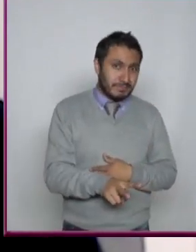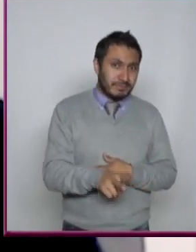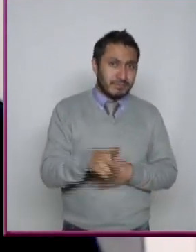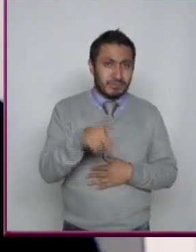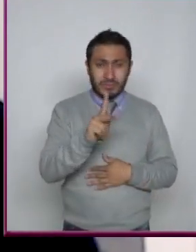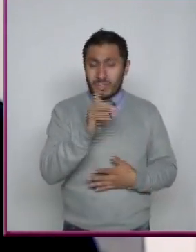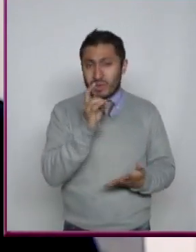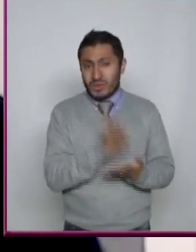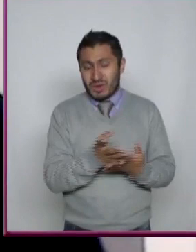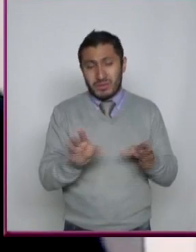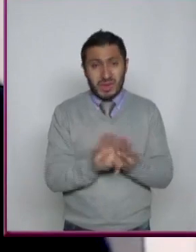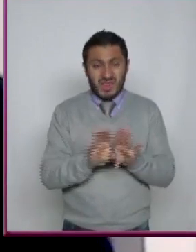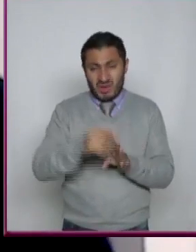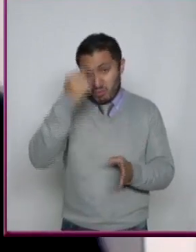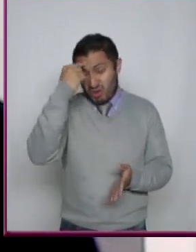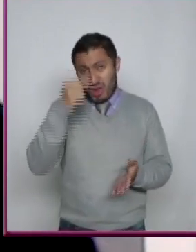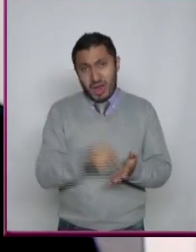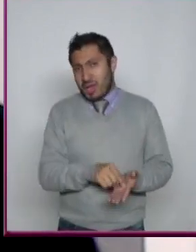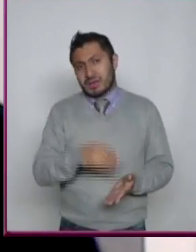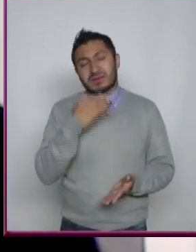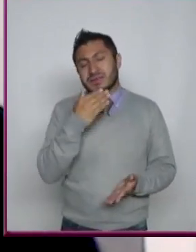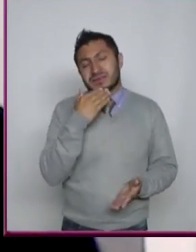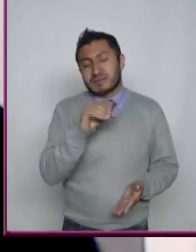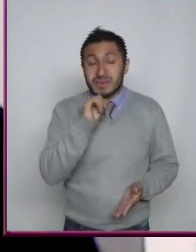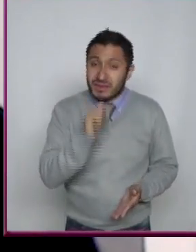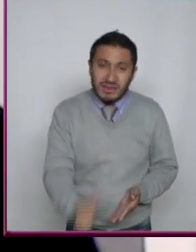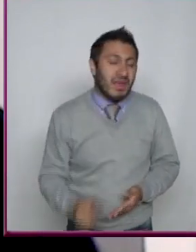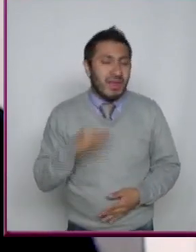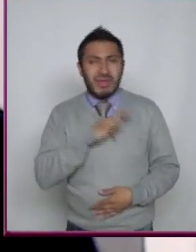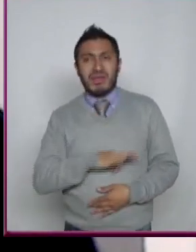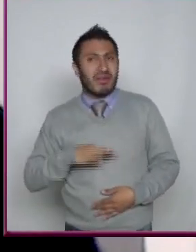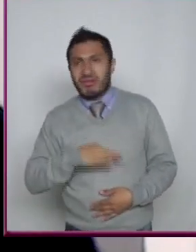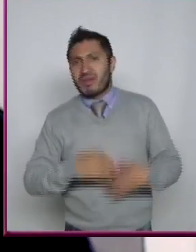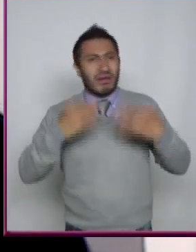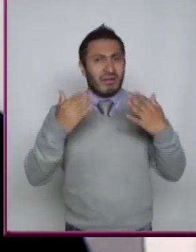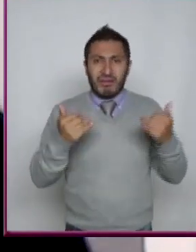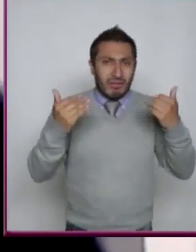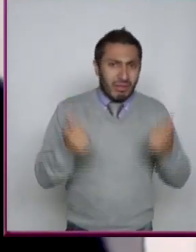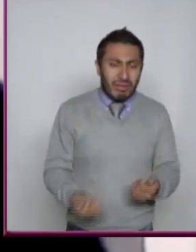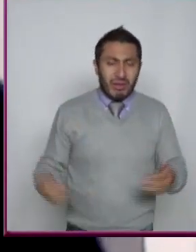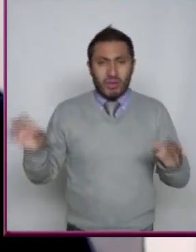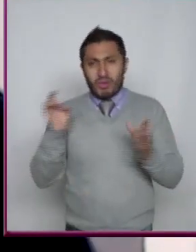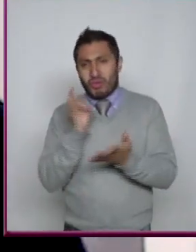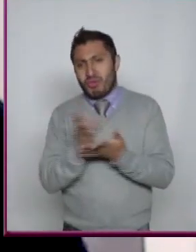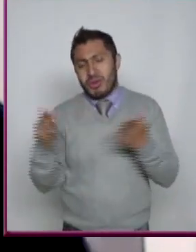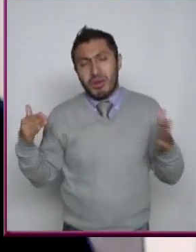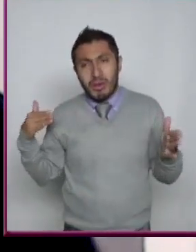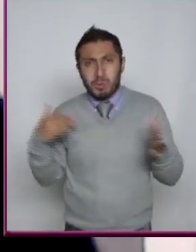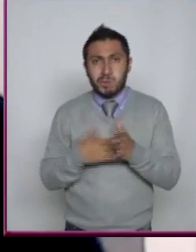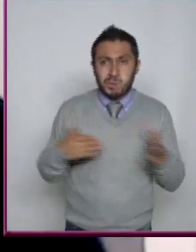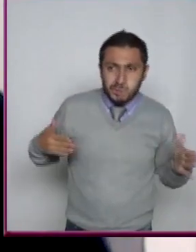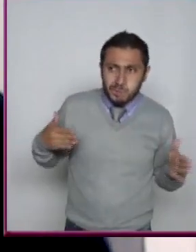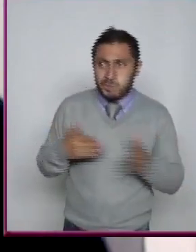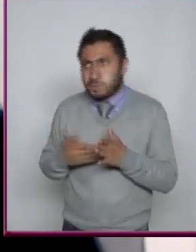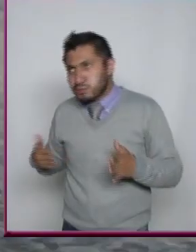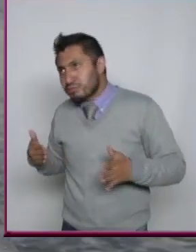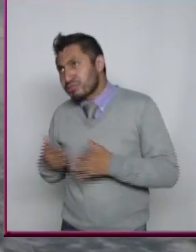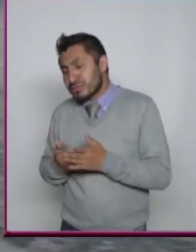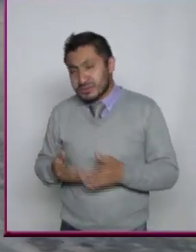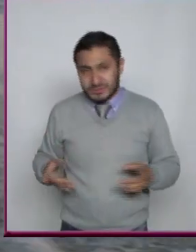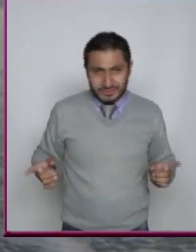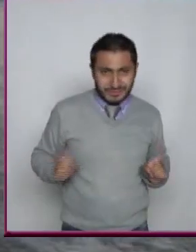que finalmente no nos están haciendo felices, que más nos van a obstaculizar más el proceso de